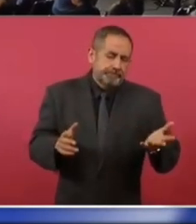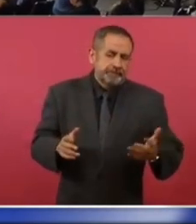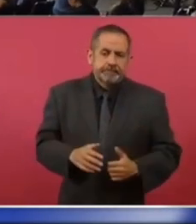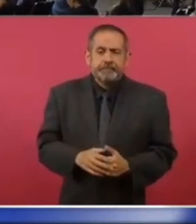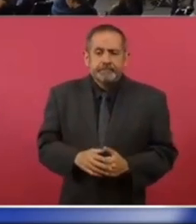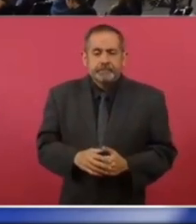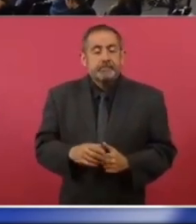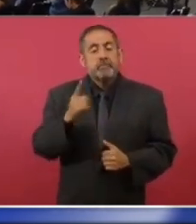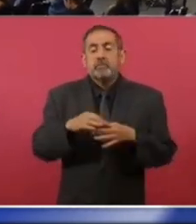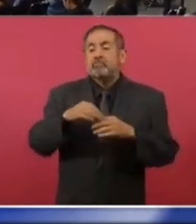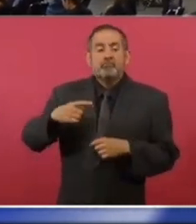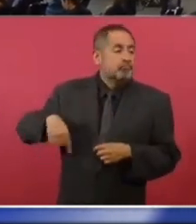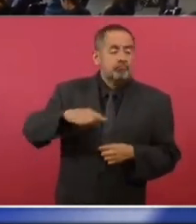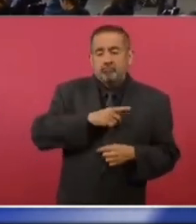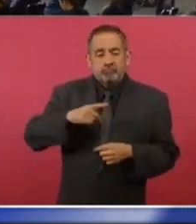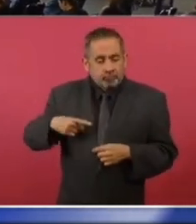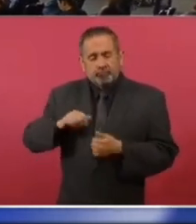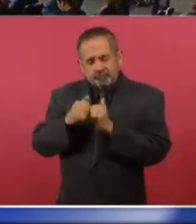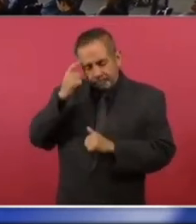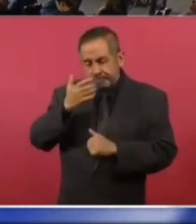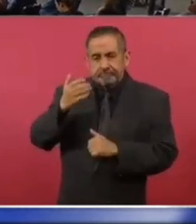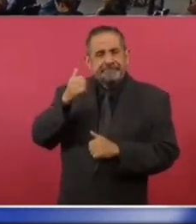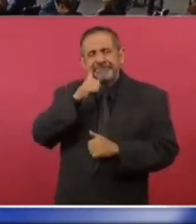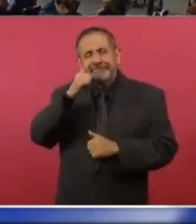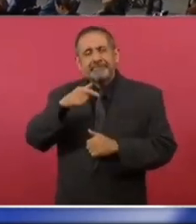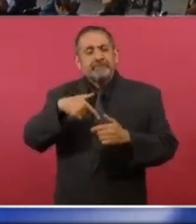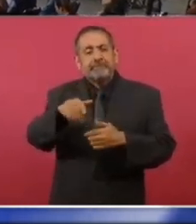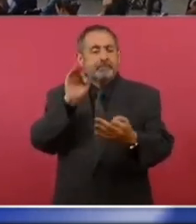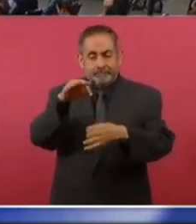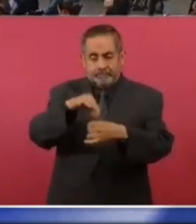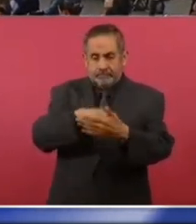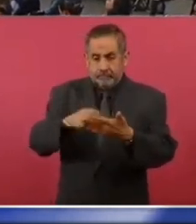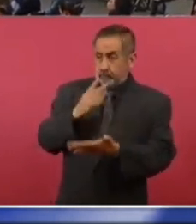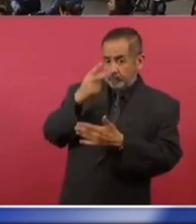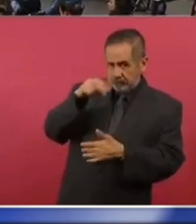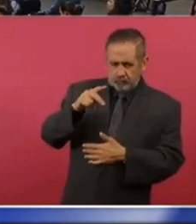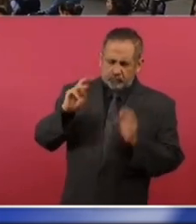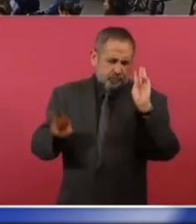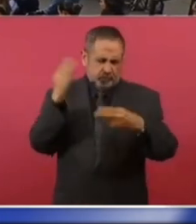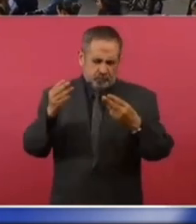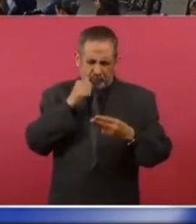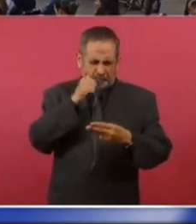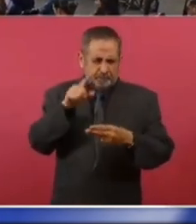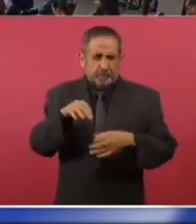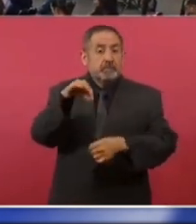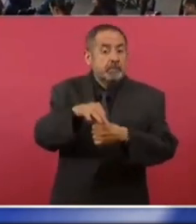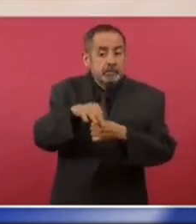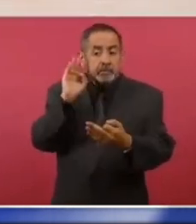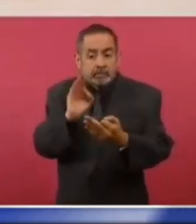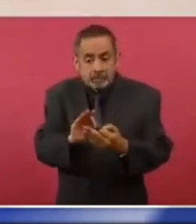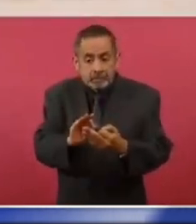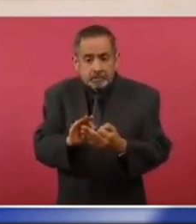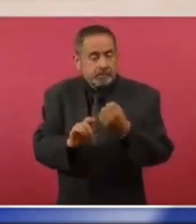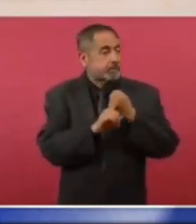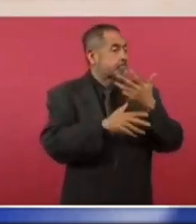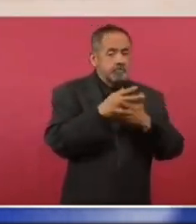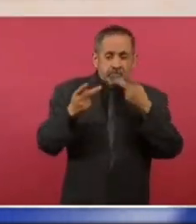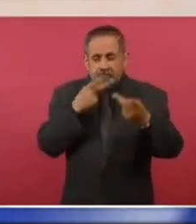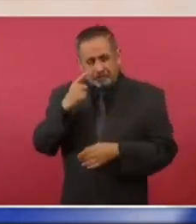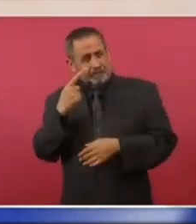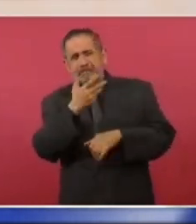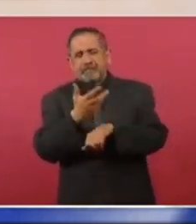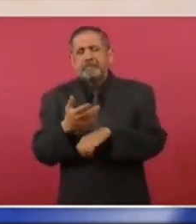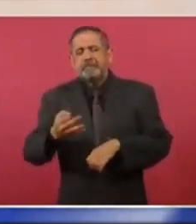Y acostumbrémonos a que en temporadas electorales, pero no solo aquí en México, en todo el mundo también, cada vez que hay elecciones, pues miren lo que está pasando en